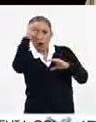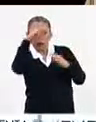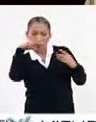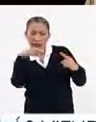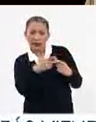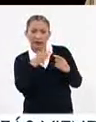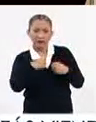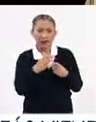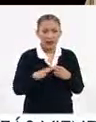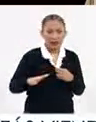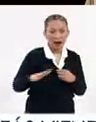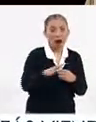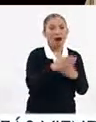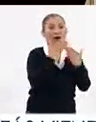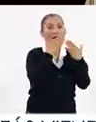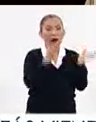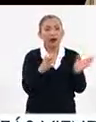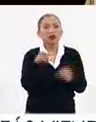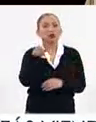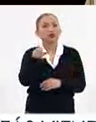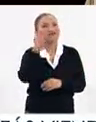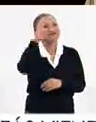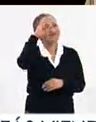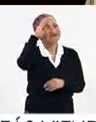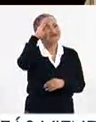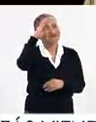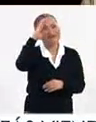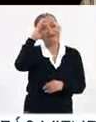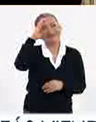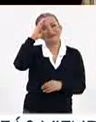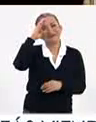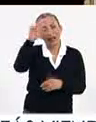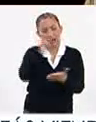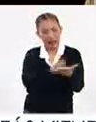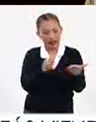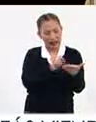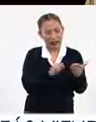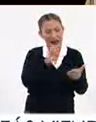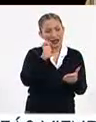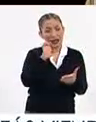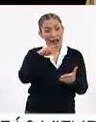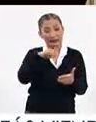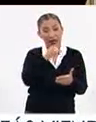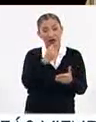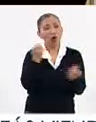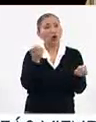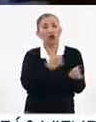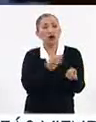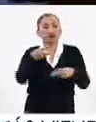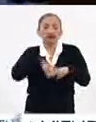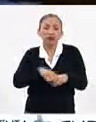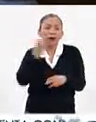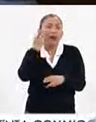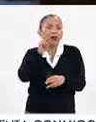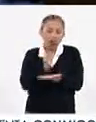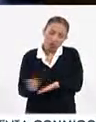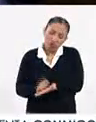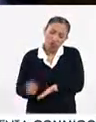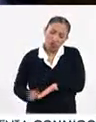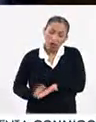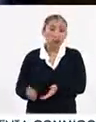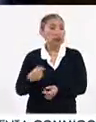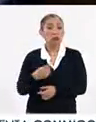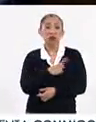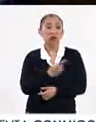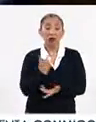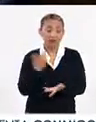Cierto, cierto. Sí. ¿Te pones a pensar, voy a escribir un ensayo, o simplemente te pones a escribir? Pues simplemente me pongo a